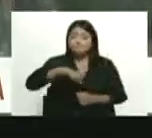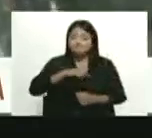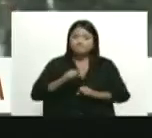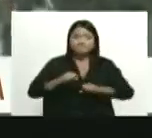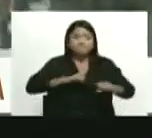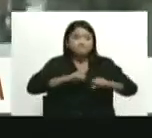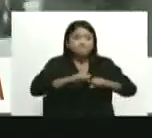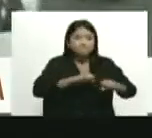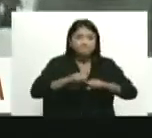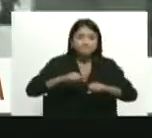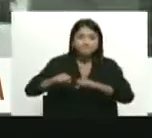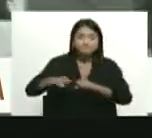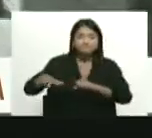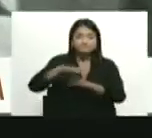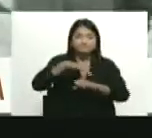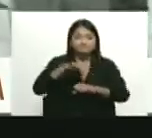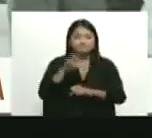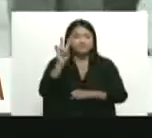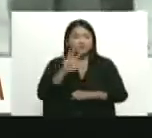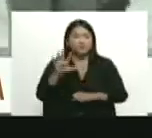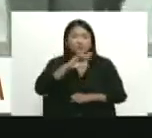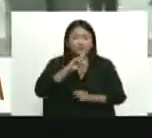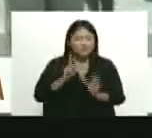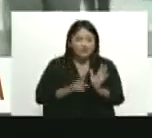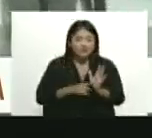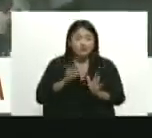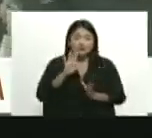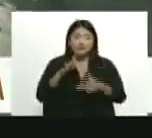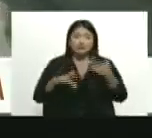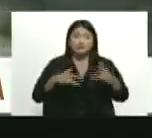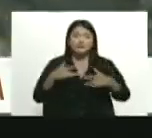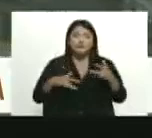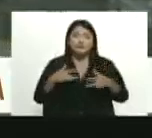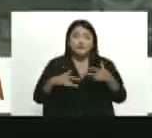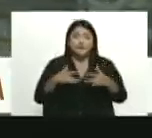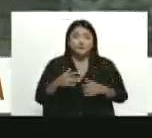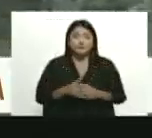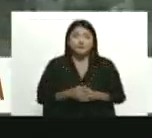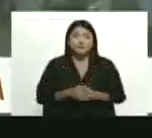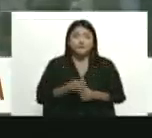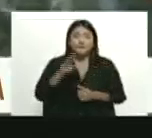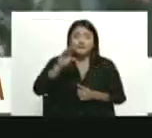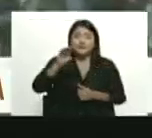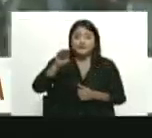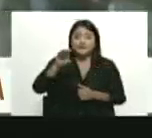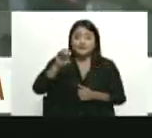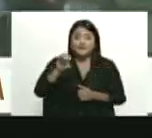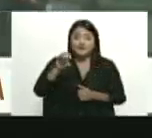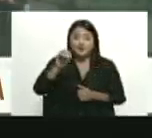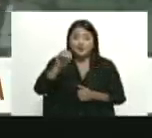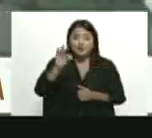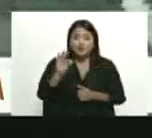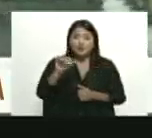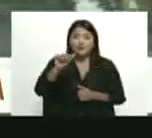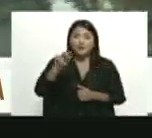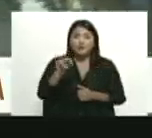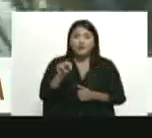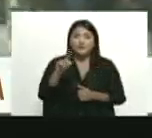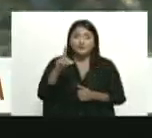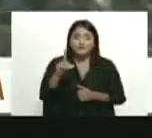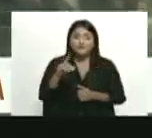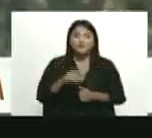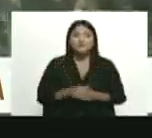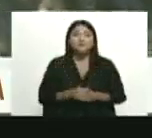todo el territorio nacional como parte de las operaciones que lleva adelante el CEOFAN para proteger y defender nuestro territorio